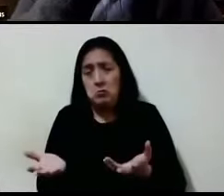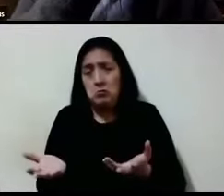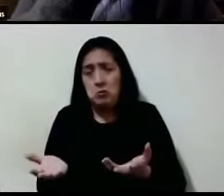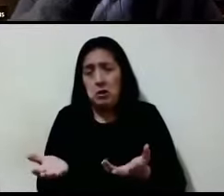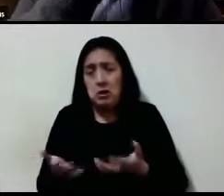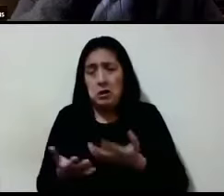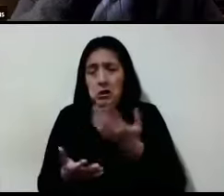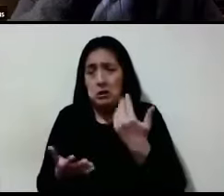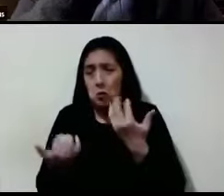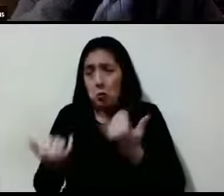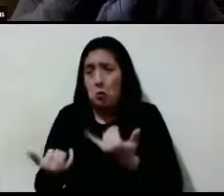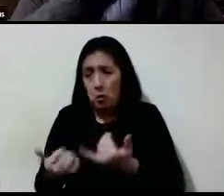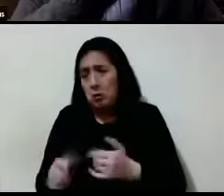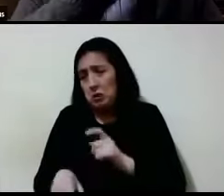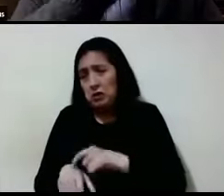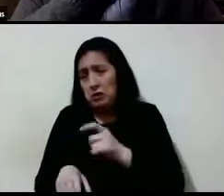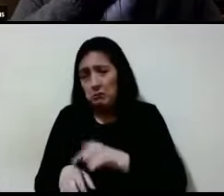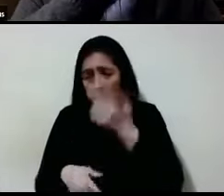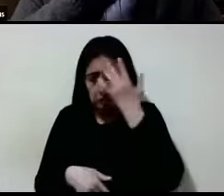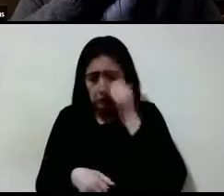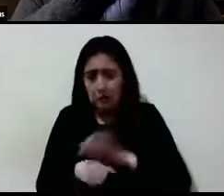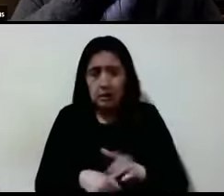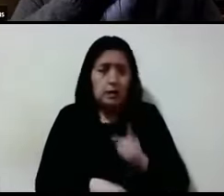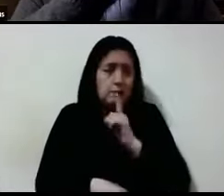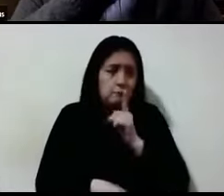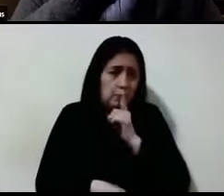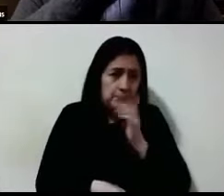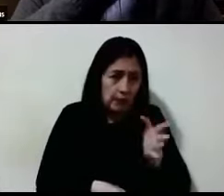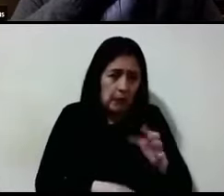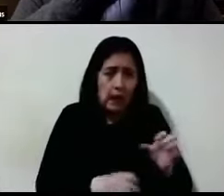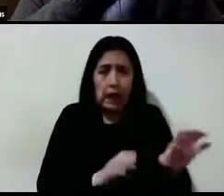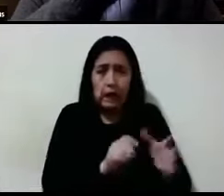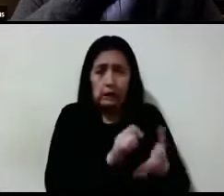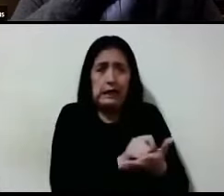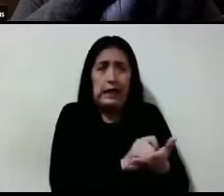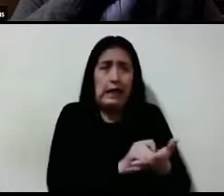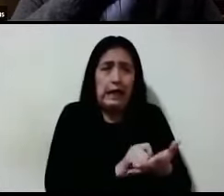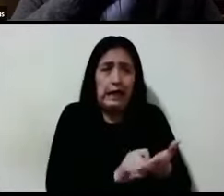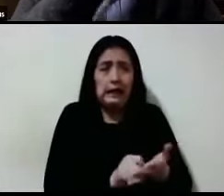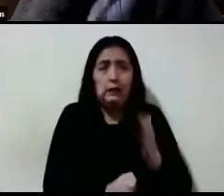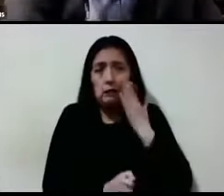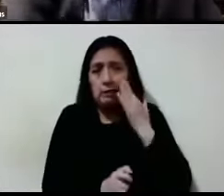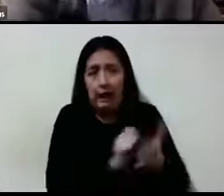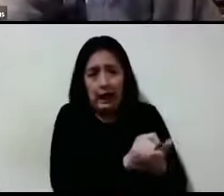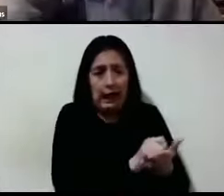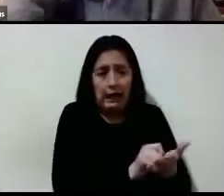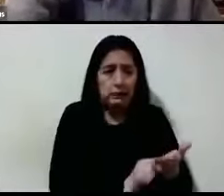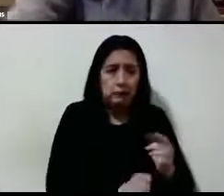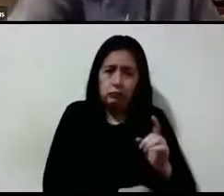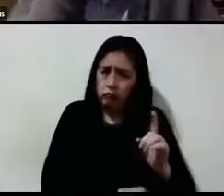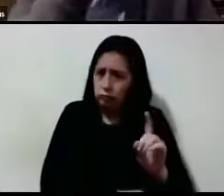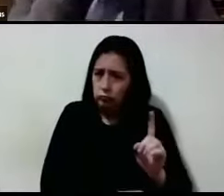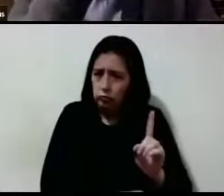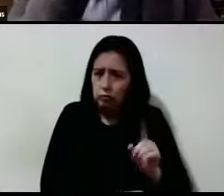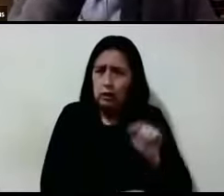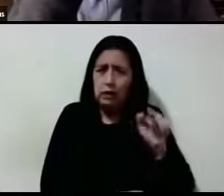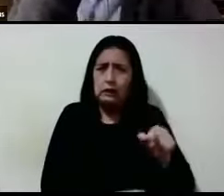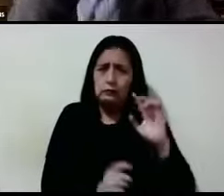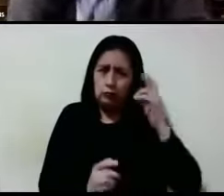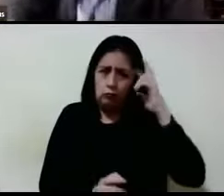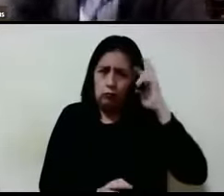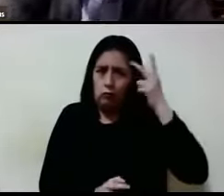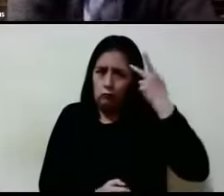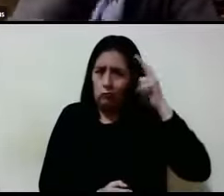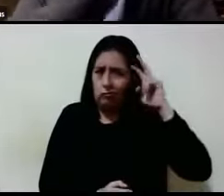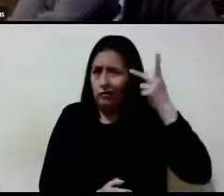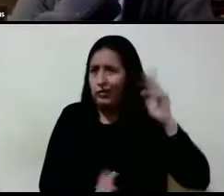ocasión que se ha dado la pandemia, no es que el papá le desarrolle la tarea, no es que la mamá le haga el deber, porque ahí estamos confundiendo los